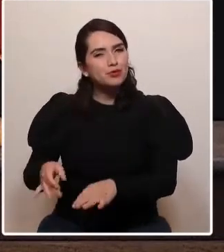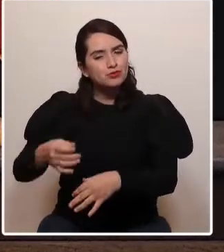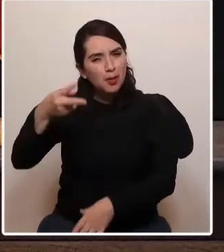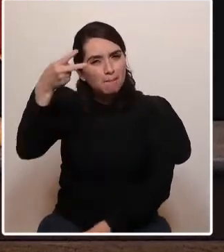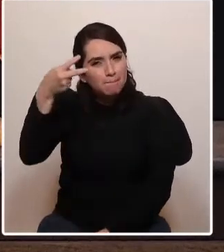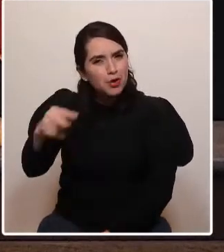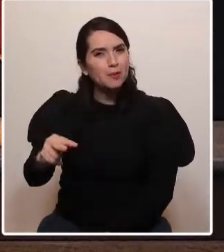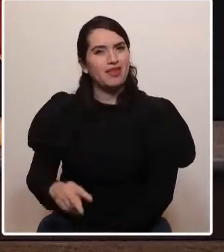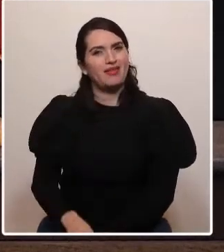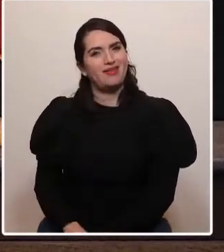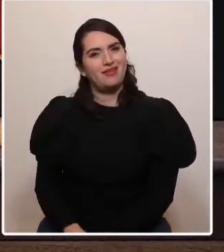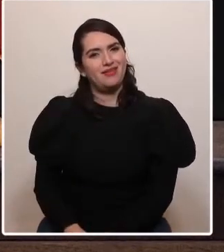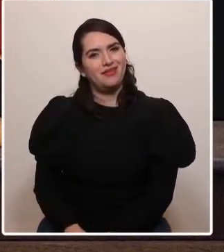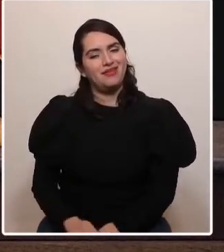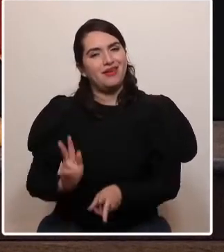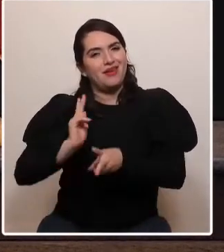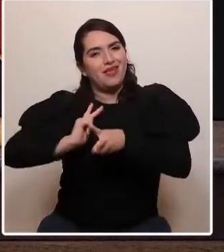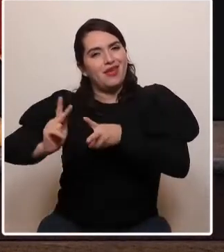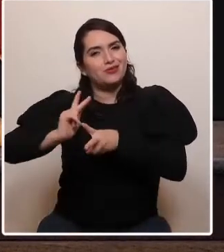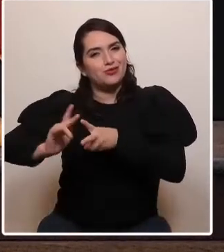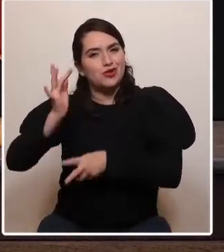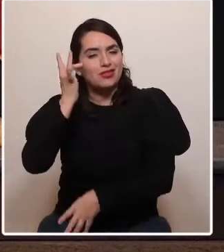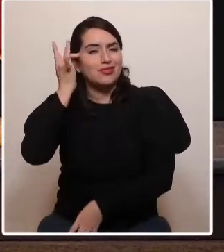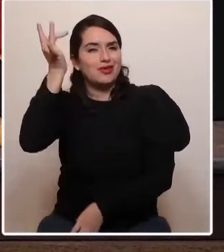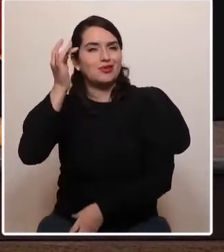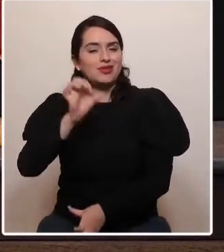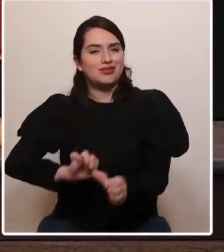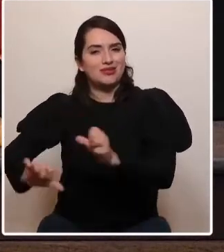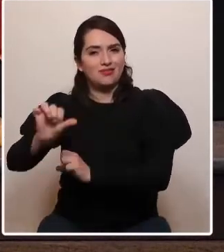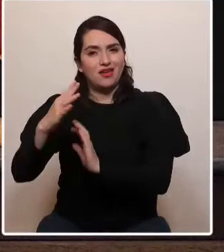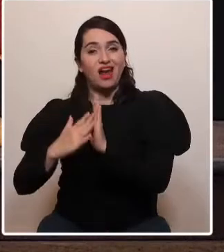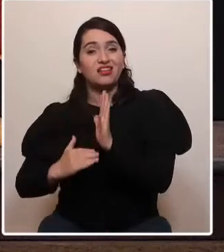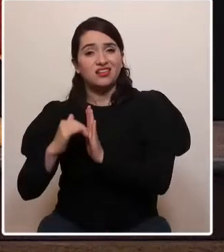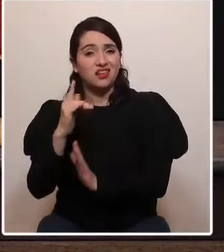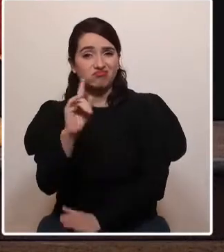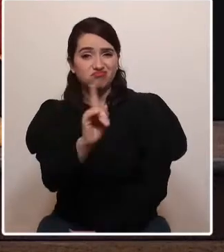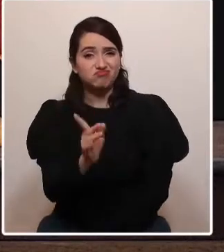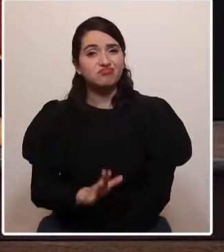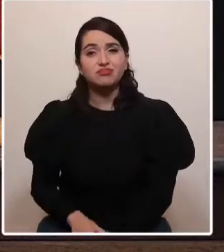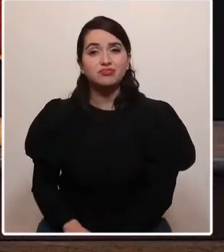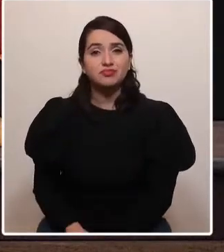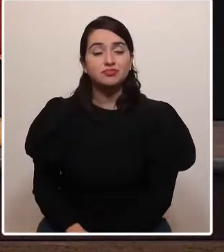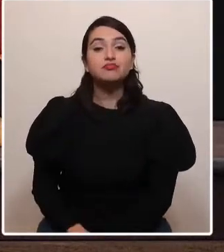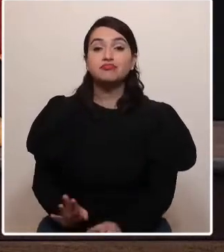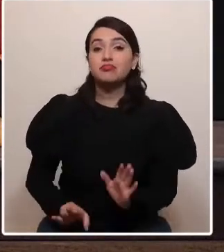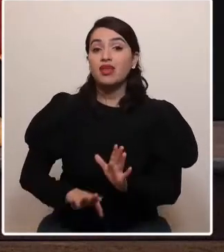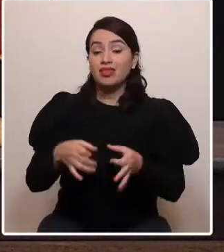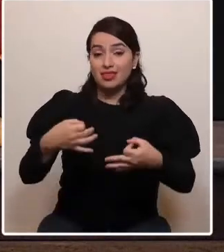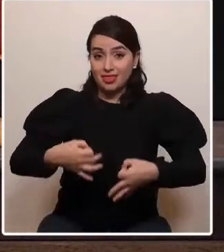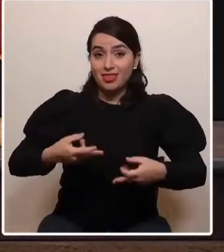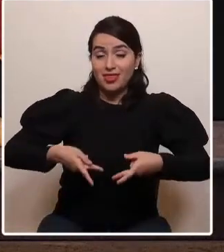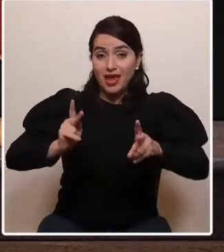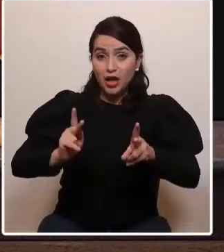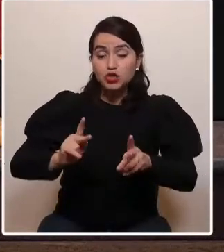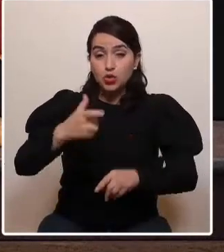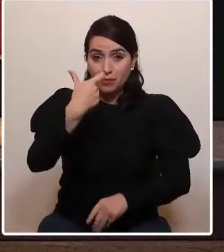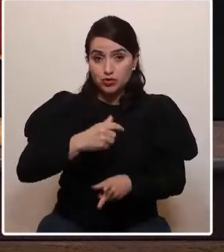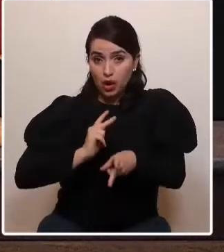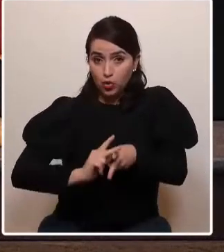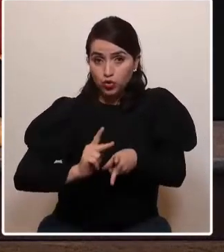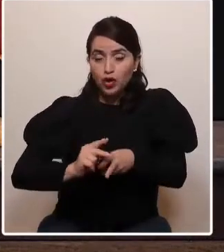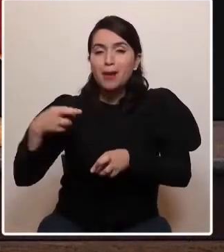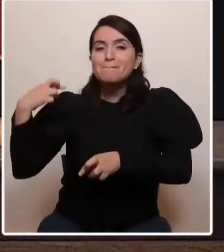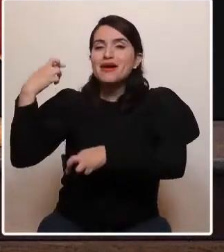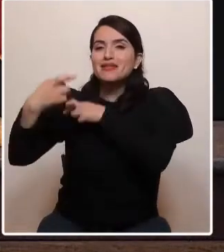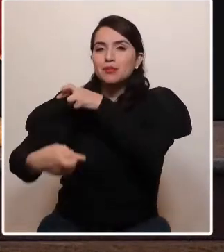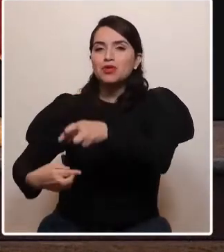propiedad sobre las creaciones intelectuales, científicas y artísticas, sobre todos los derechos del autor y patrimoniales y morales.